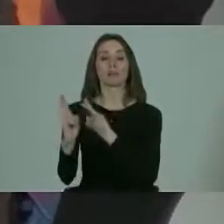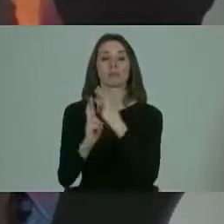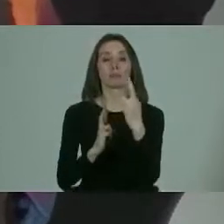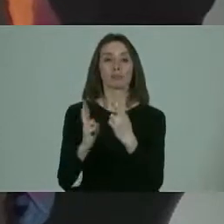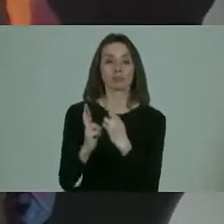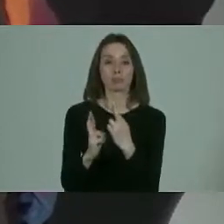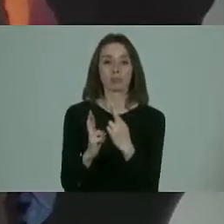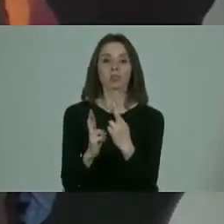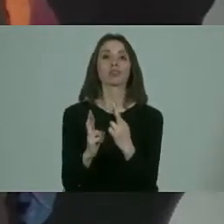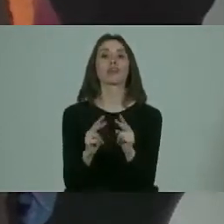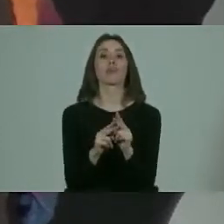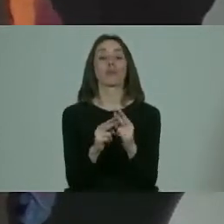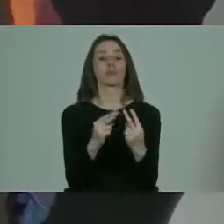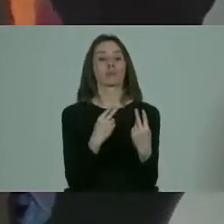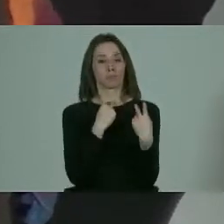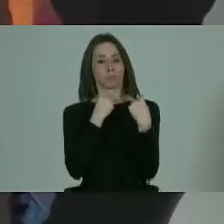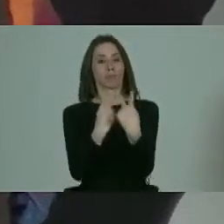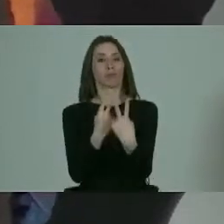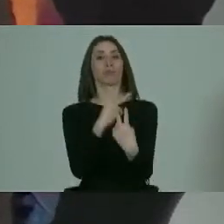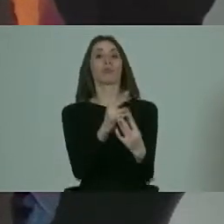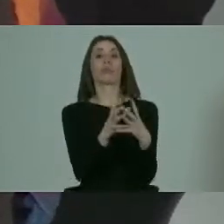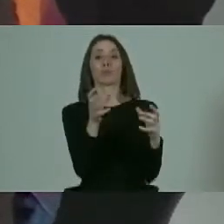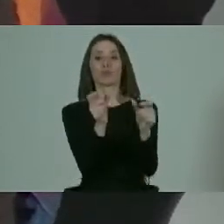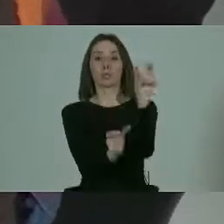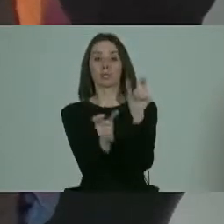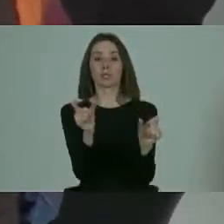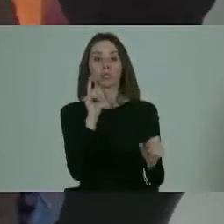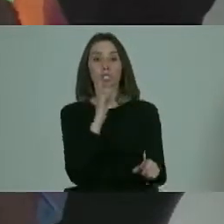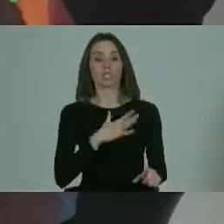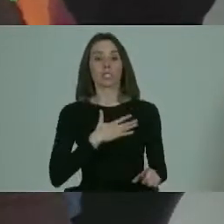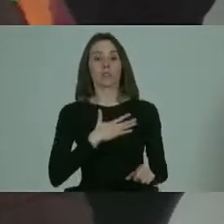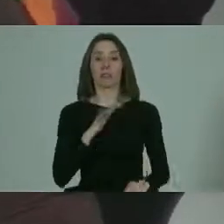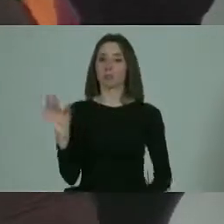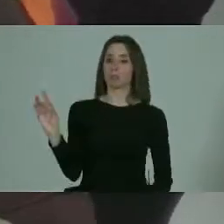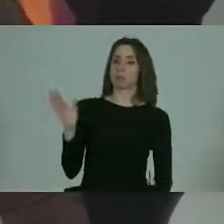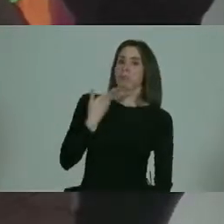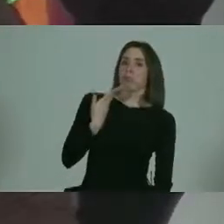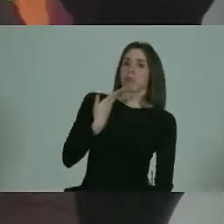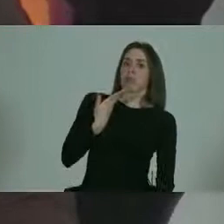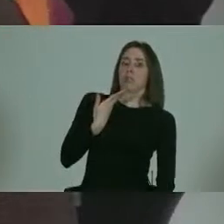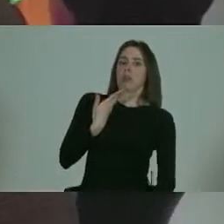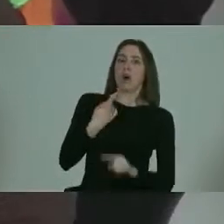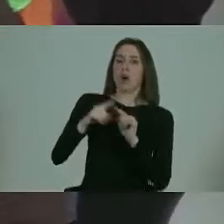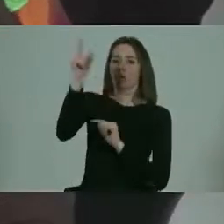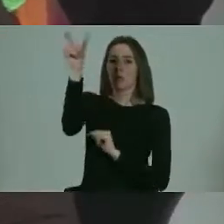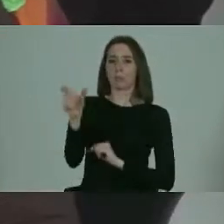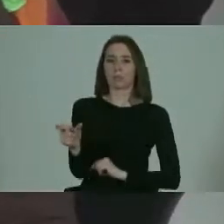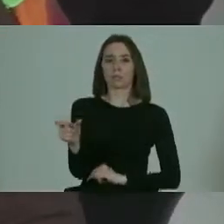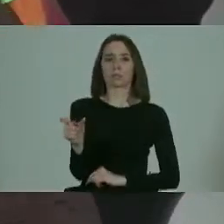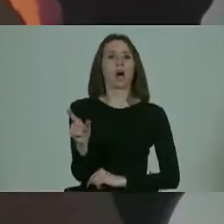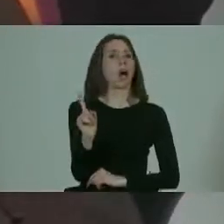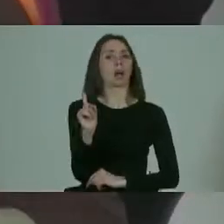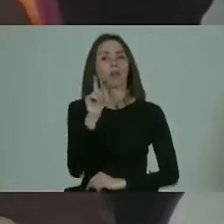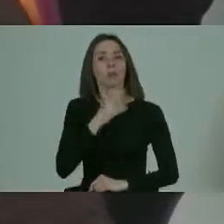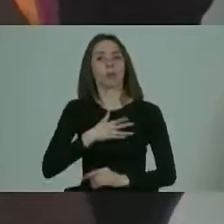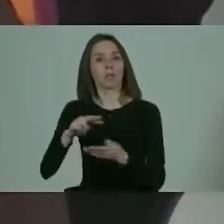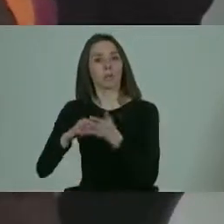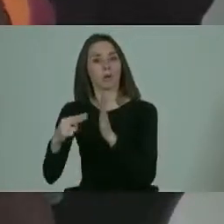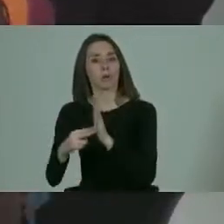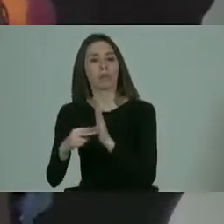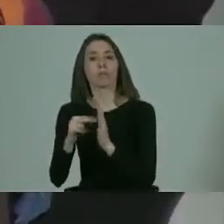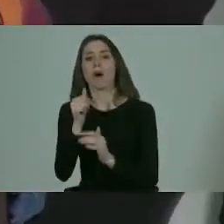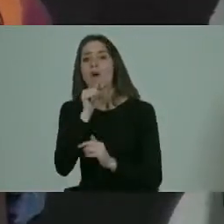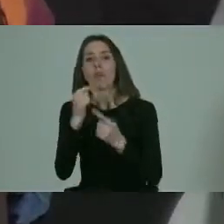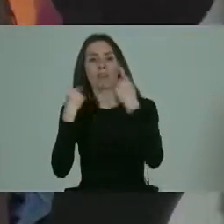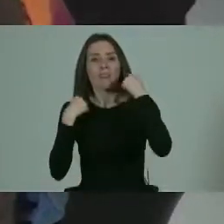quiénes sean los interlocutores porque además nuestras personas también se sienten pasas a llevarse un tercero que no tiene ese problema esa deficiencia o